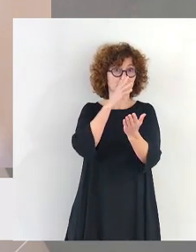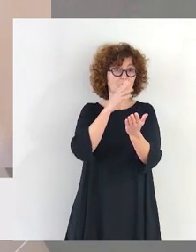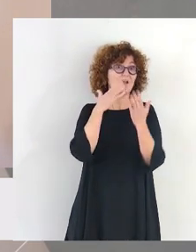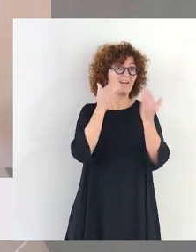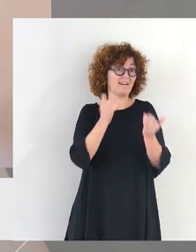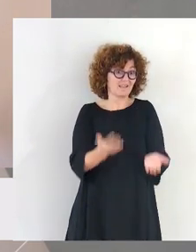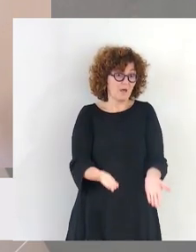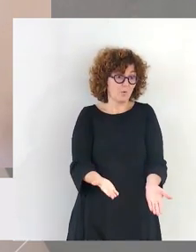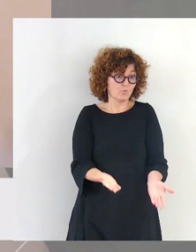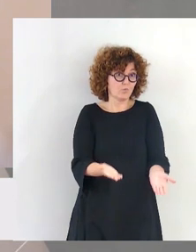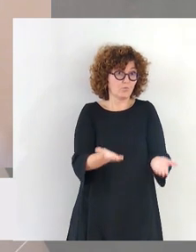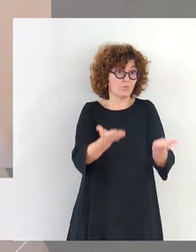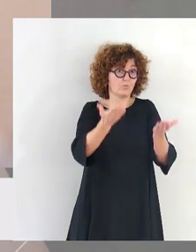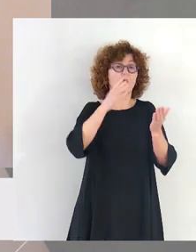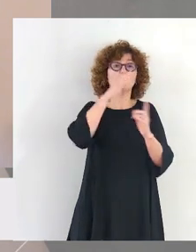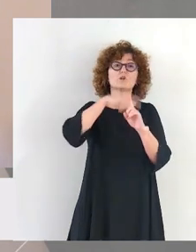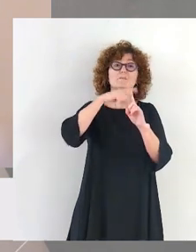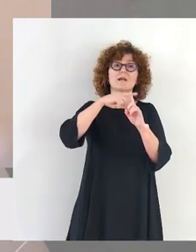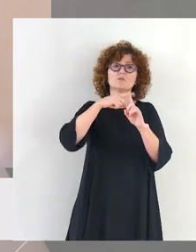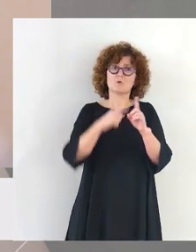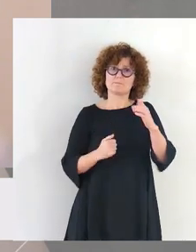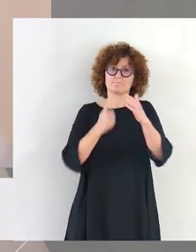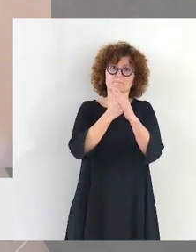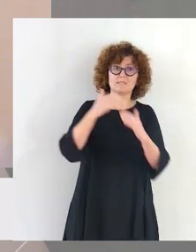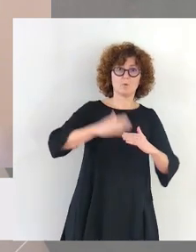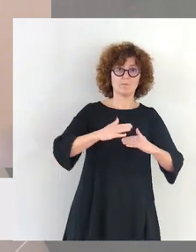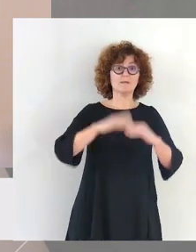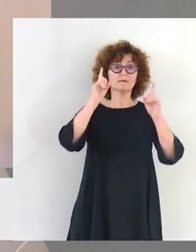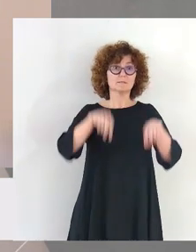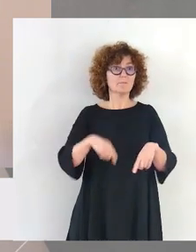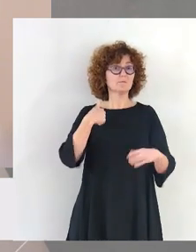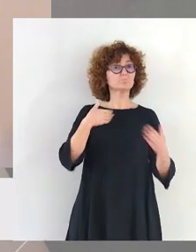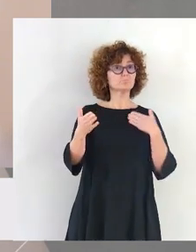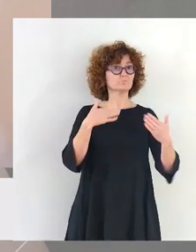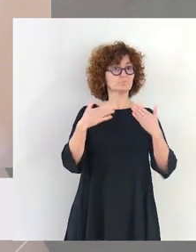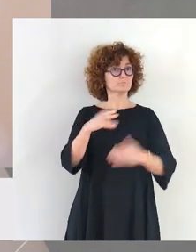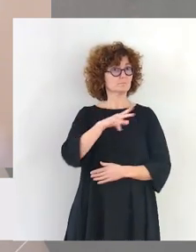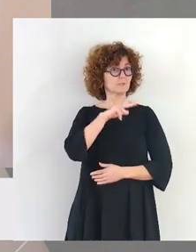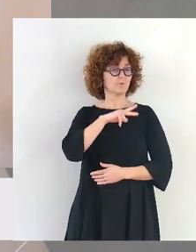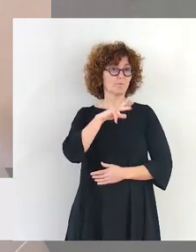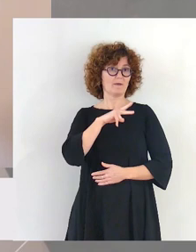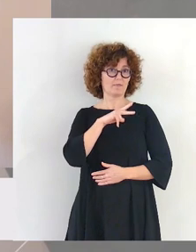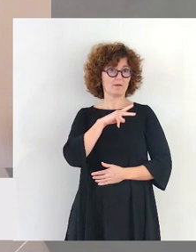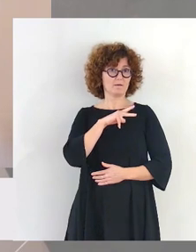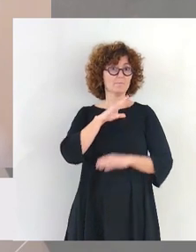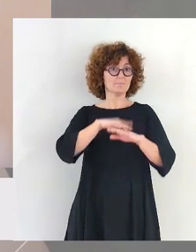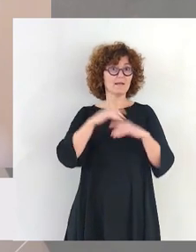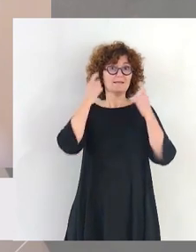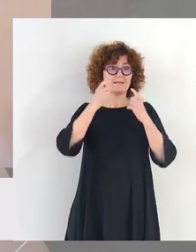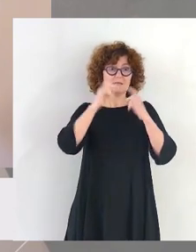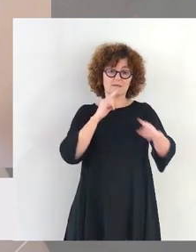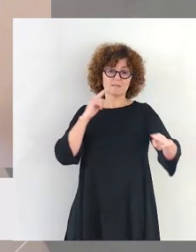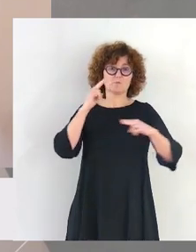de episodios de temperaturas extremas realizando diplomacia humanitaria para fomentar acciones climáticas